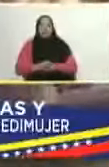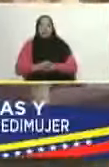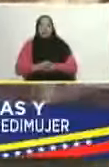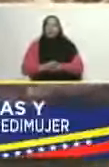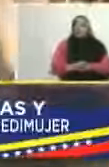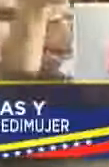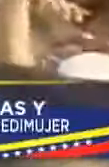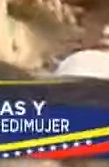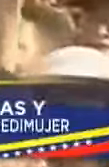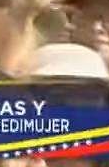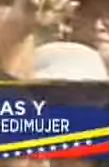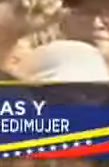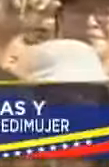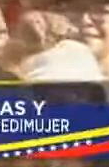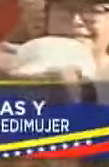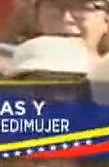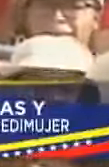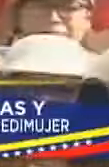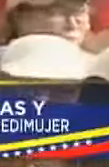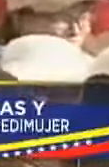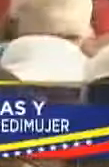Es la fuerza del sol.